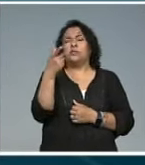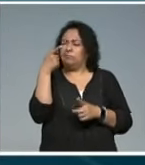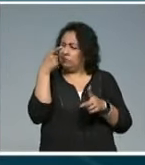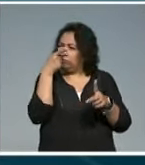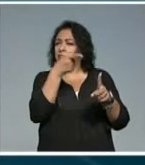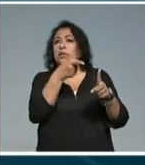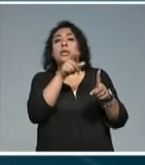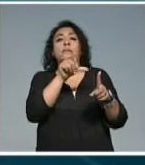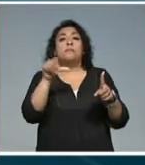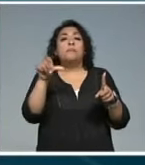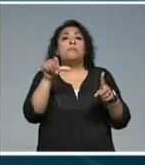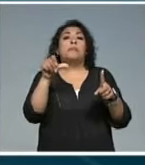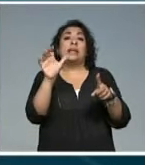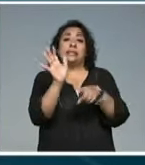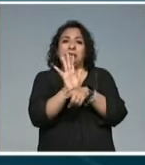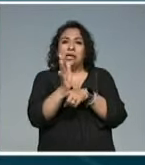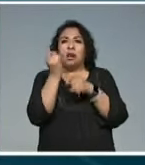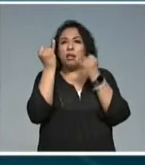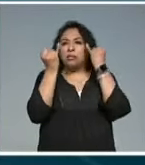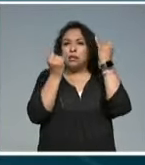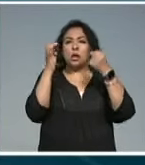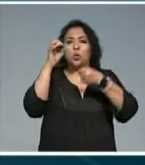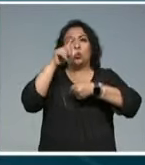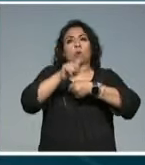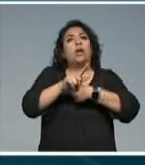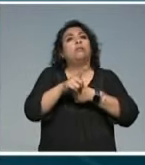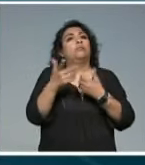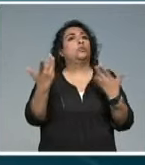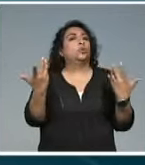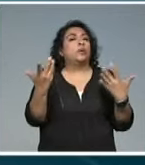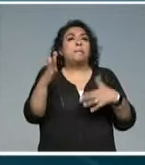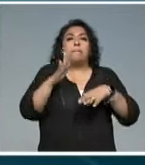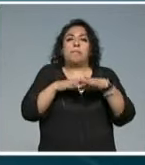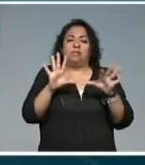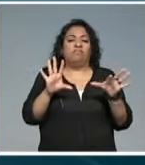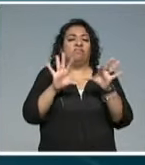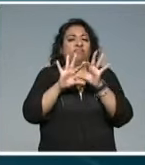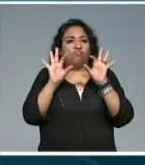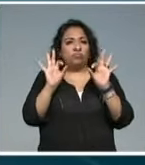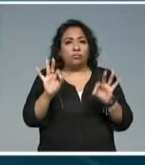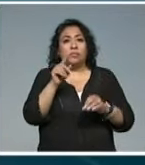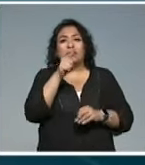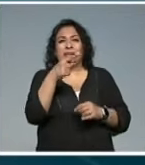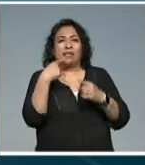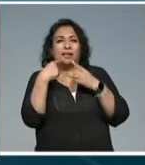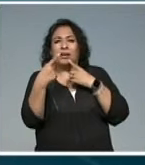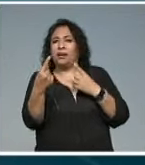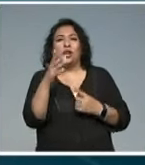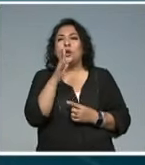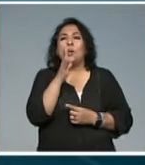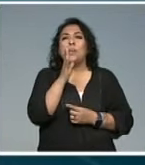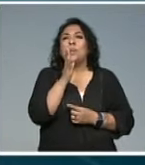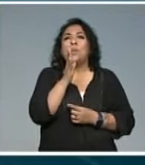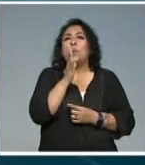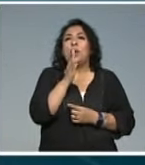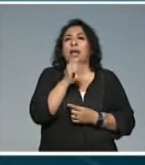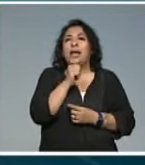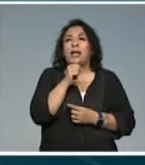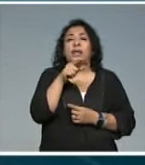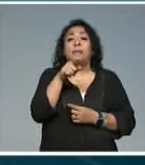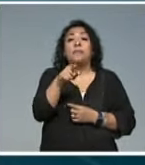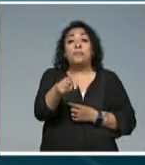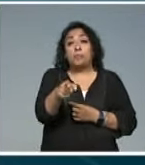énfasis en el cine y en esta creatividad cultural resulta de lo más oportuno. Y esa conversación no puede quedar... Potenciar la ciencia y